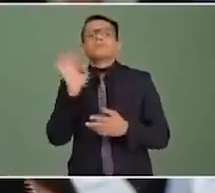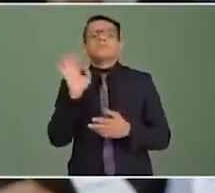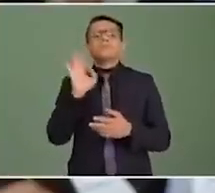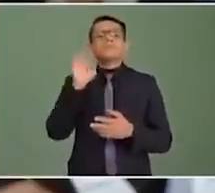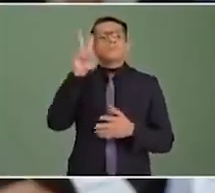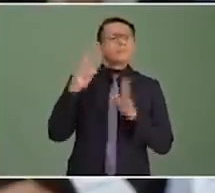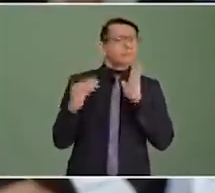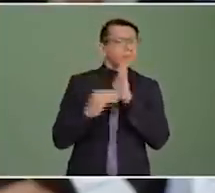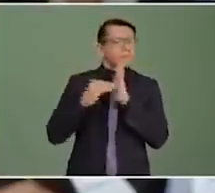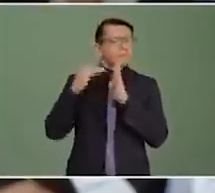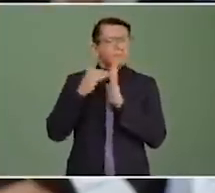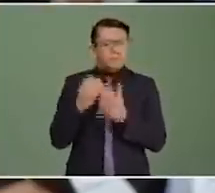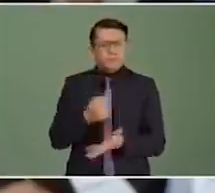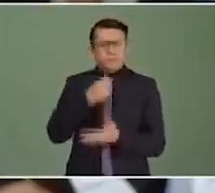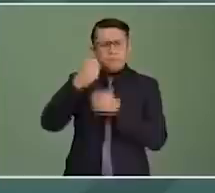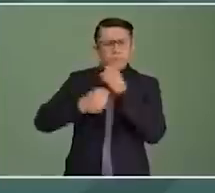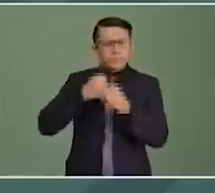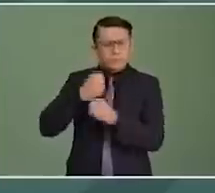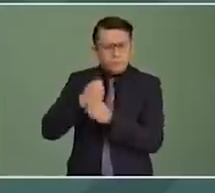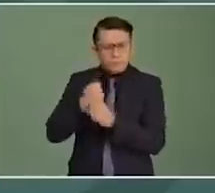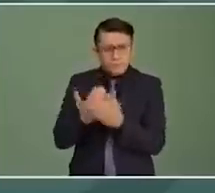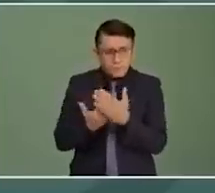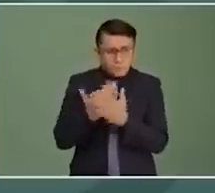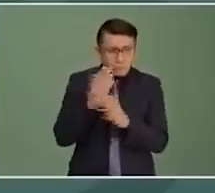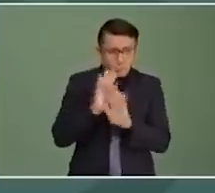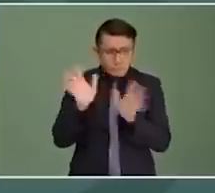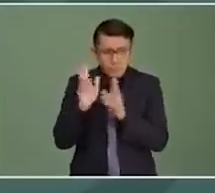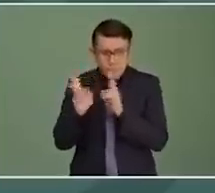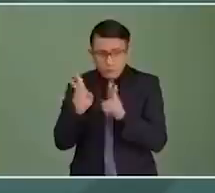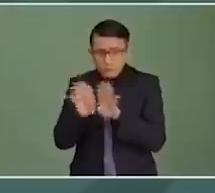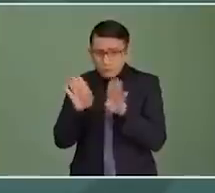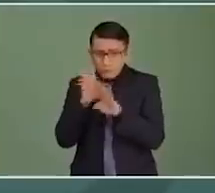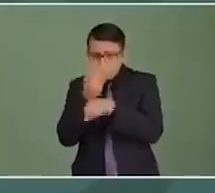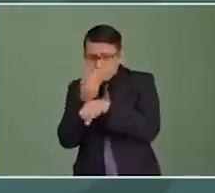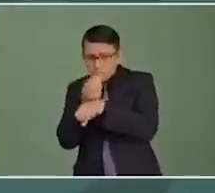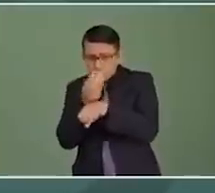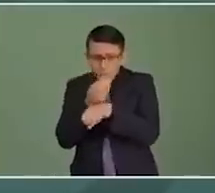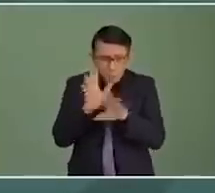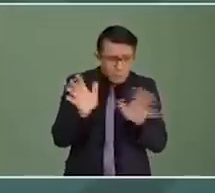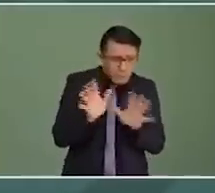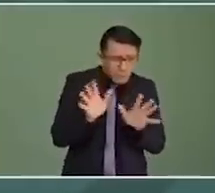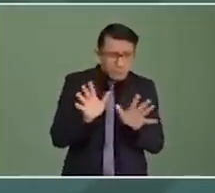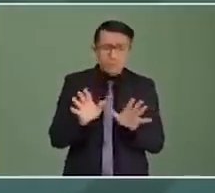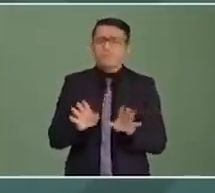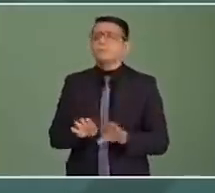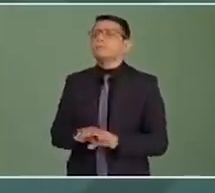una estrategia al respecto no pero ya lo hemos este definido